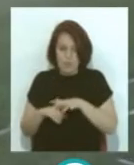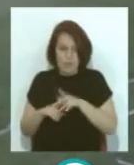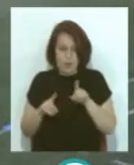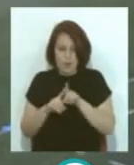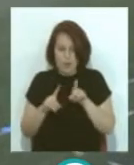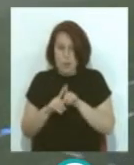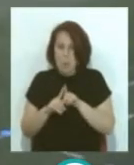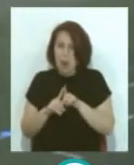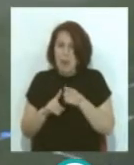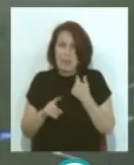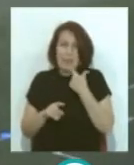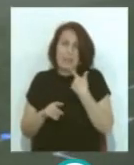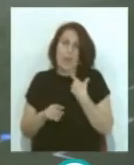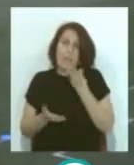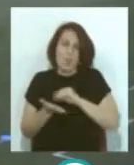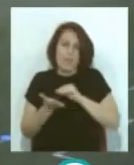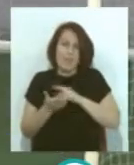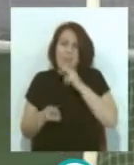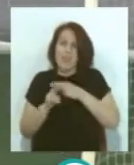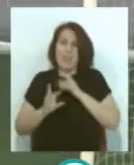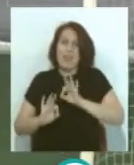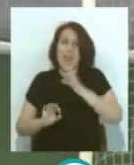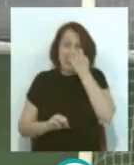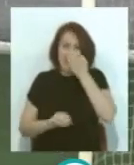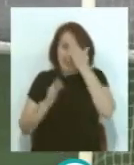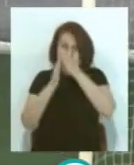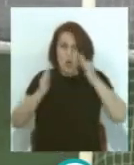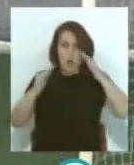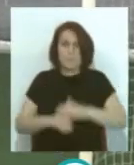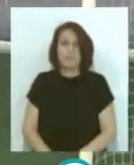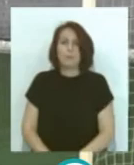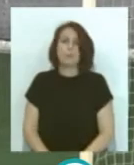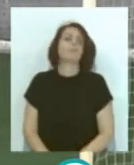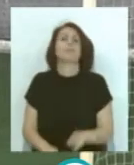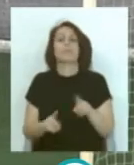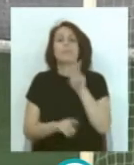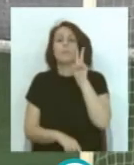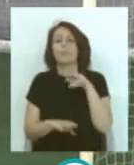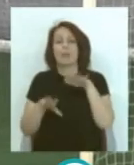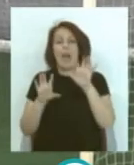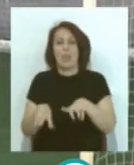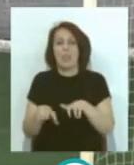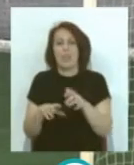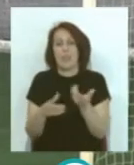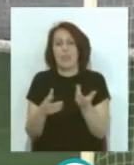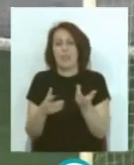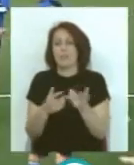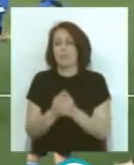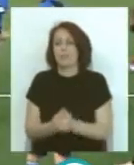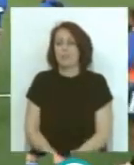tildado en más de una ocasión. Así es, estamos viendo ya que el Cádiz está con